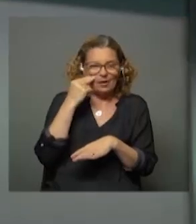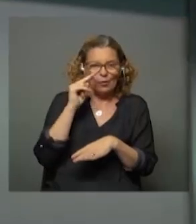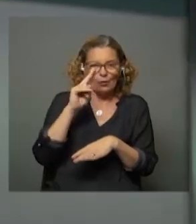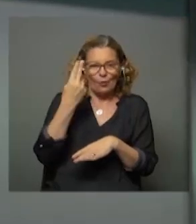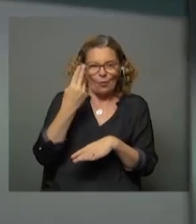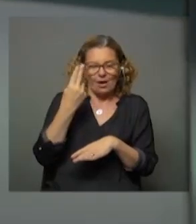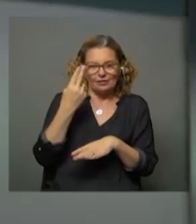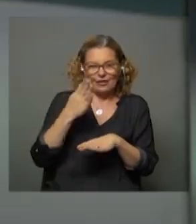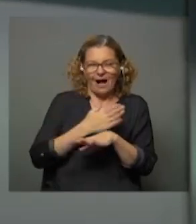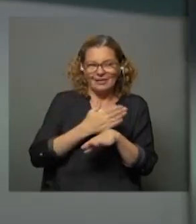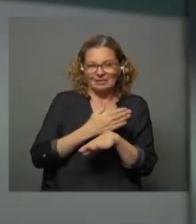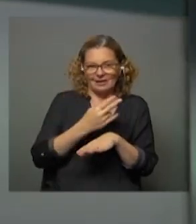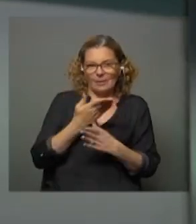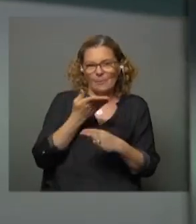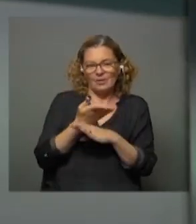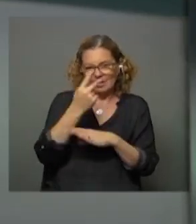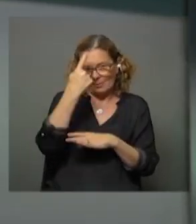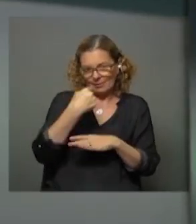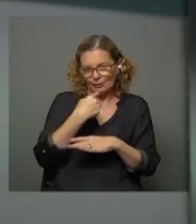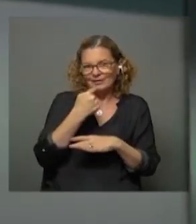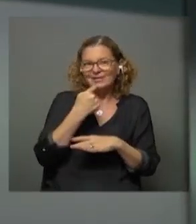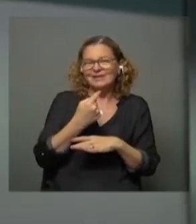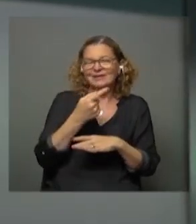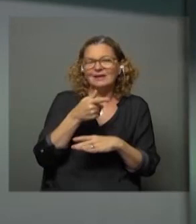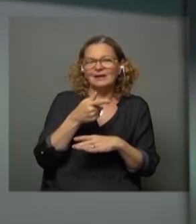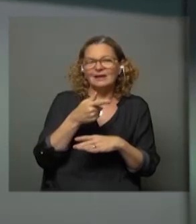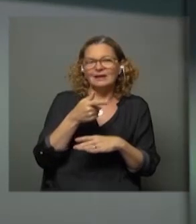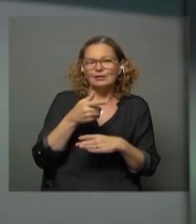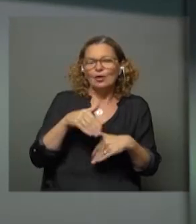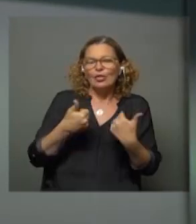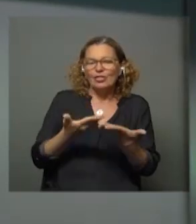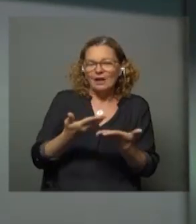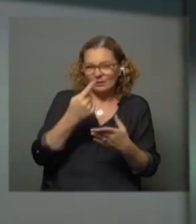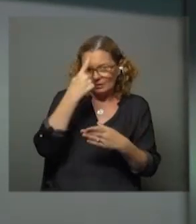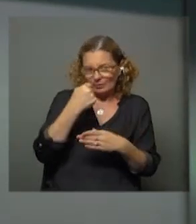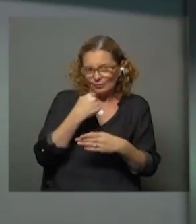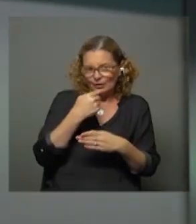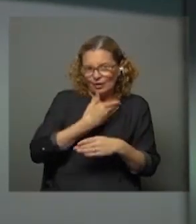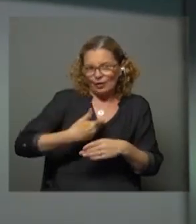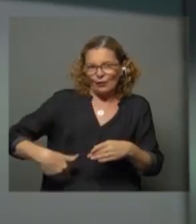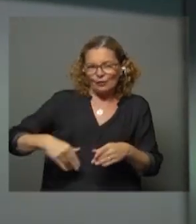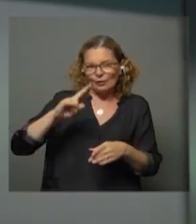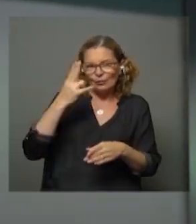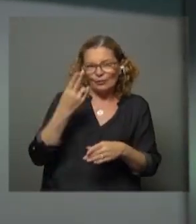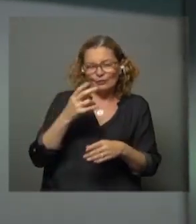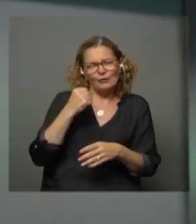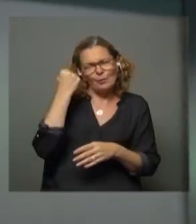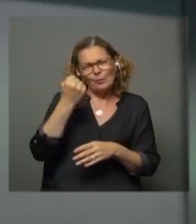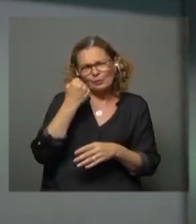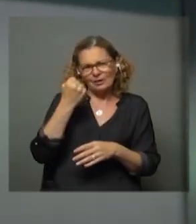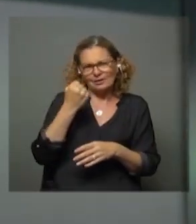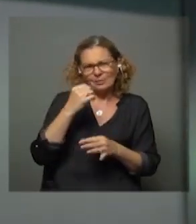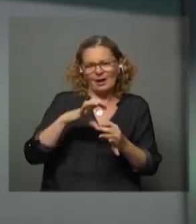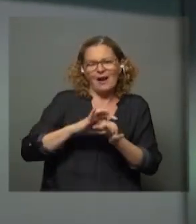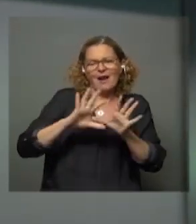que se expidiera el pasaporte además Vergara señaló que la entrega de este documento por parte del gobierno uruguayo fue clave para la